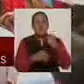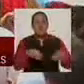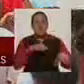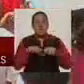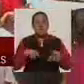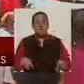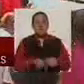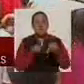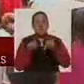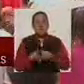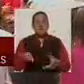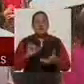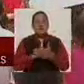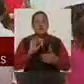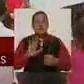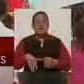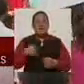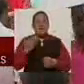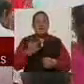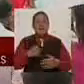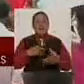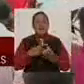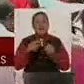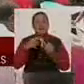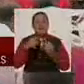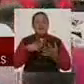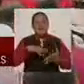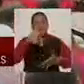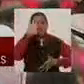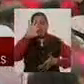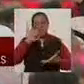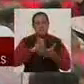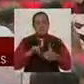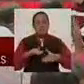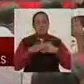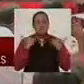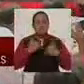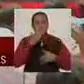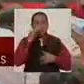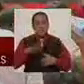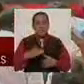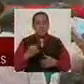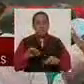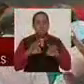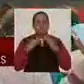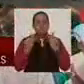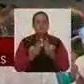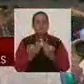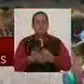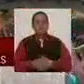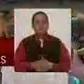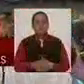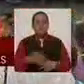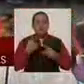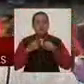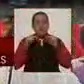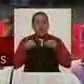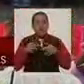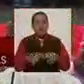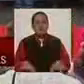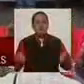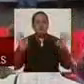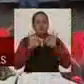que hayan enfermedades que afectan a nuestros niños y a nuestras familias. Por eso es